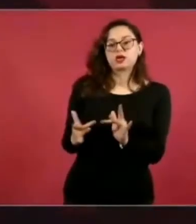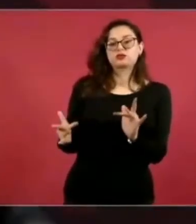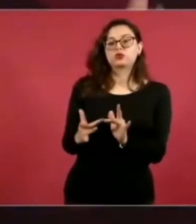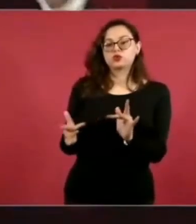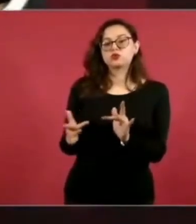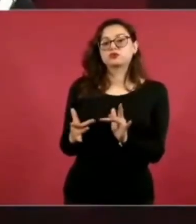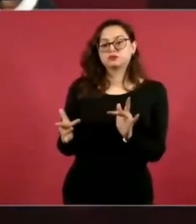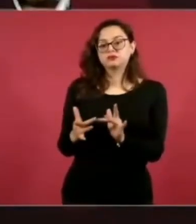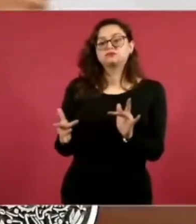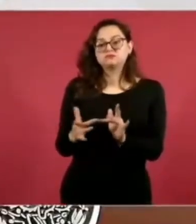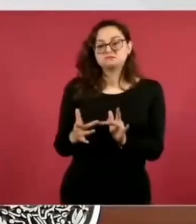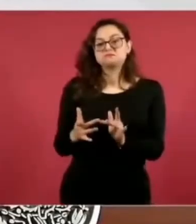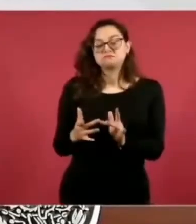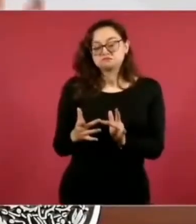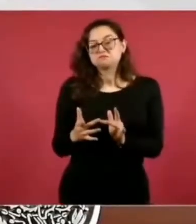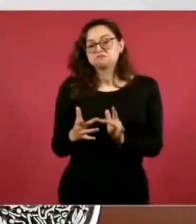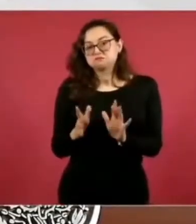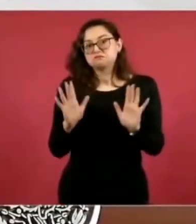que estaban hablando.